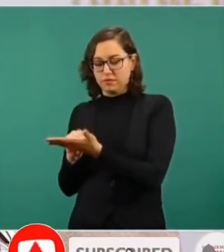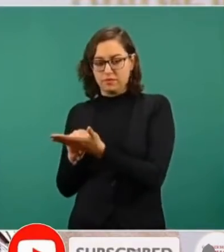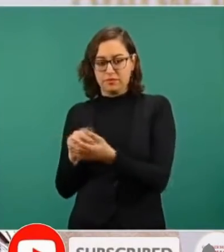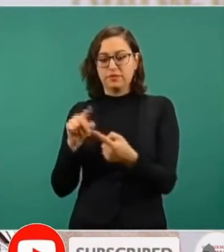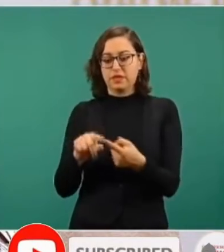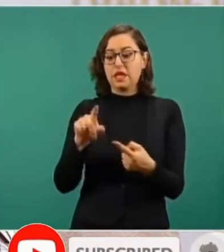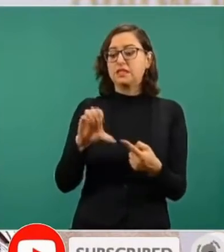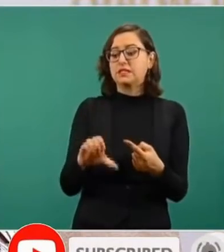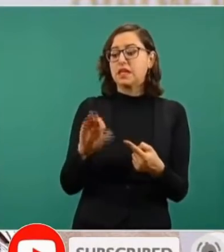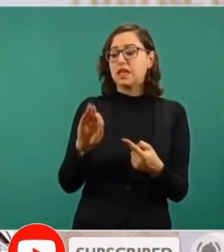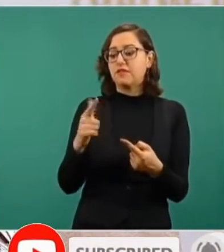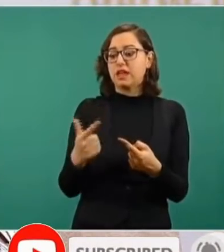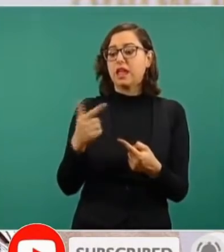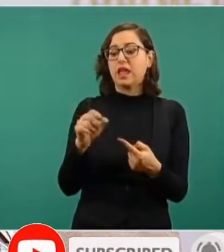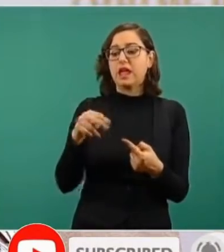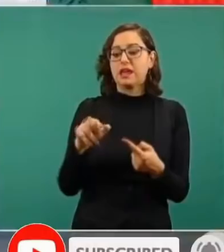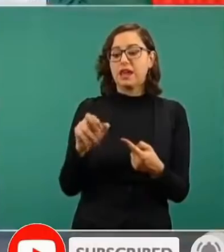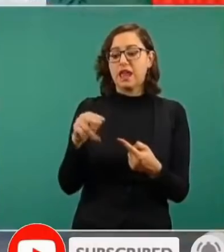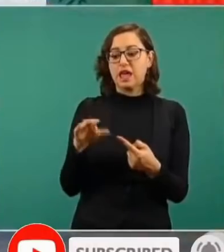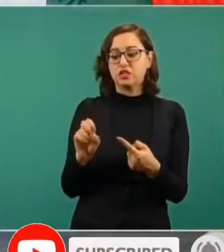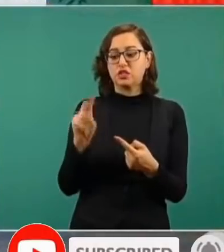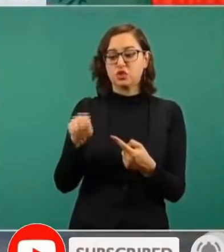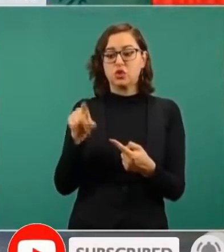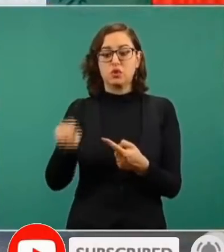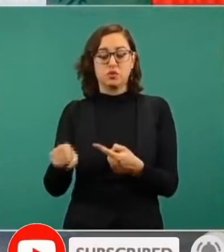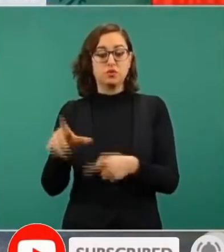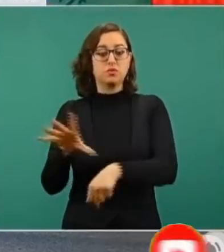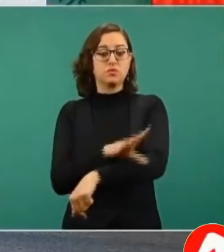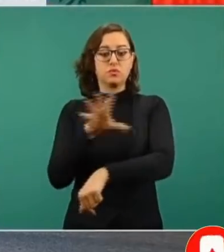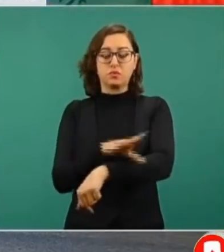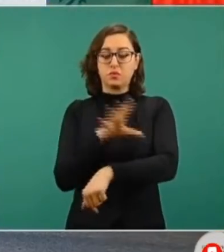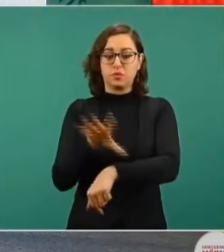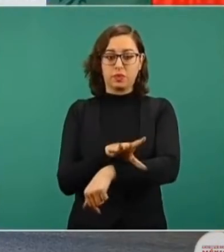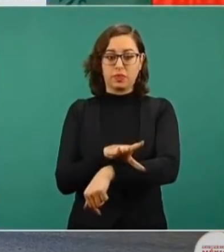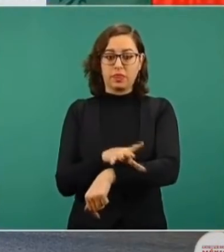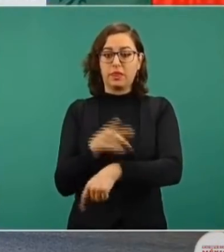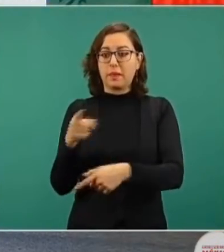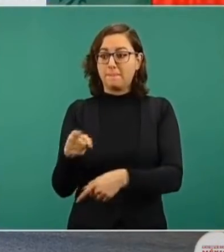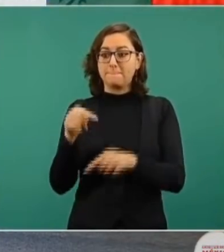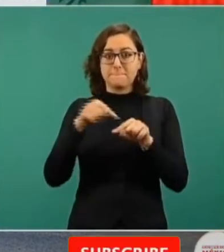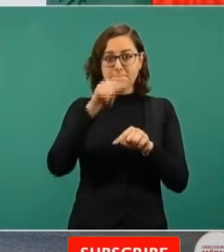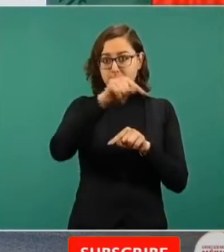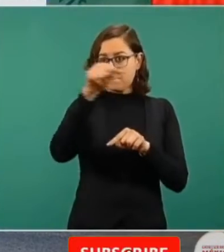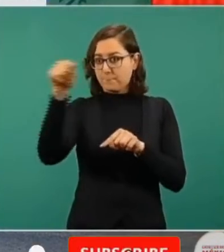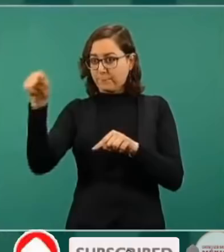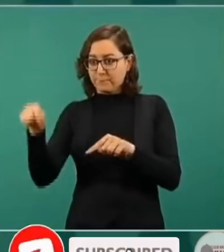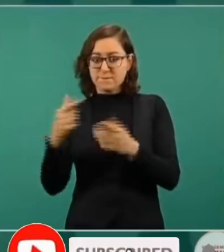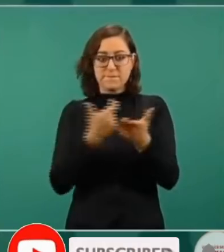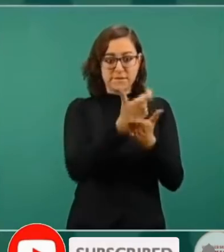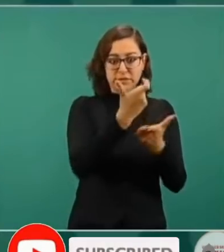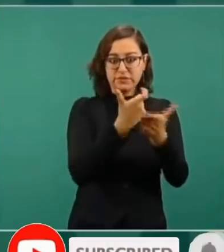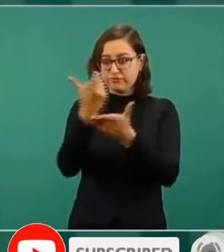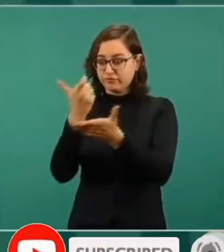CFE, compromete a Suministro Básico precios de energía por cada central eléctrica, ¿verdad? Hay